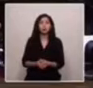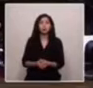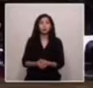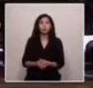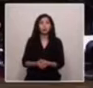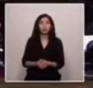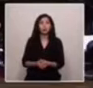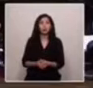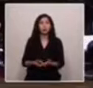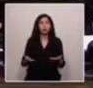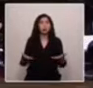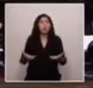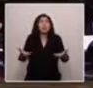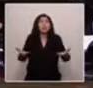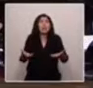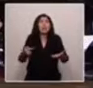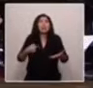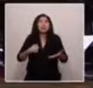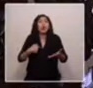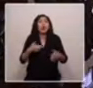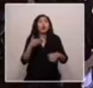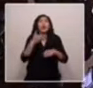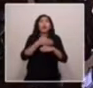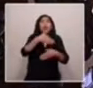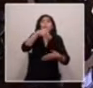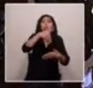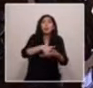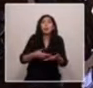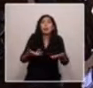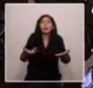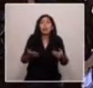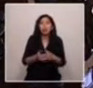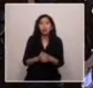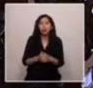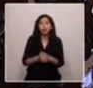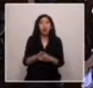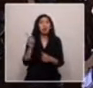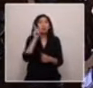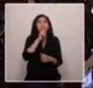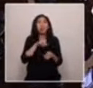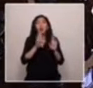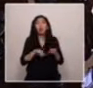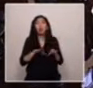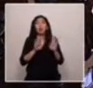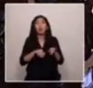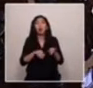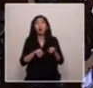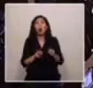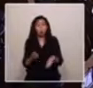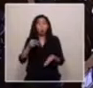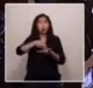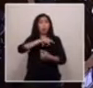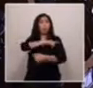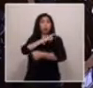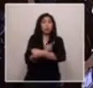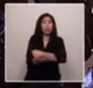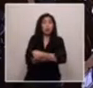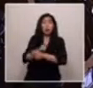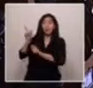Pero ¿para qué voy a ir a votar? Al final es más de lo mismo. Llegan al poder y se olvidan de la